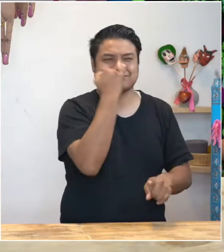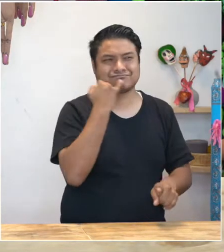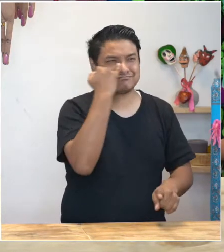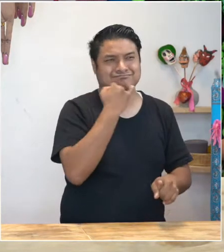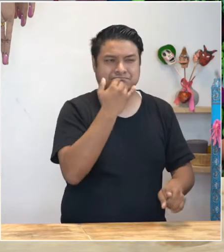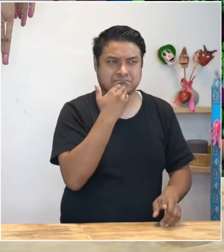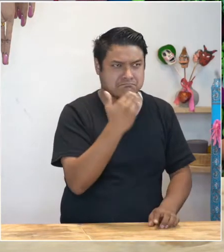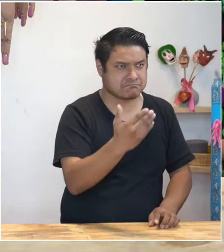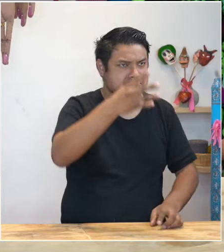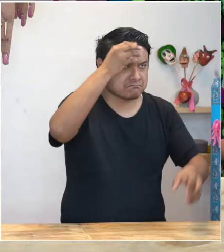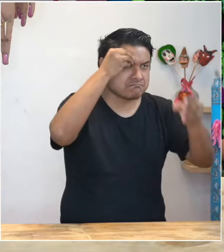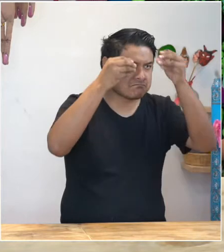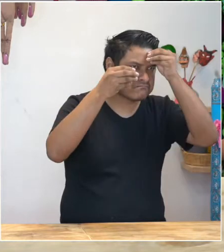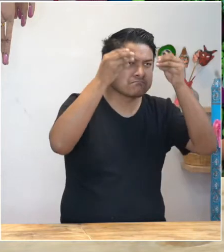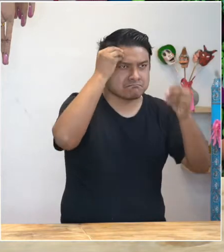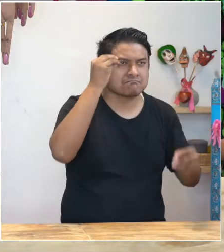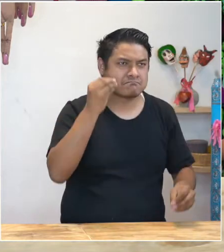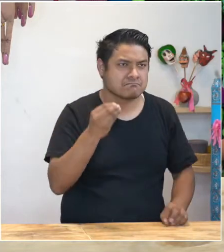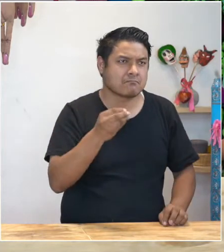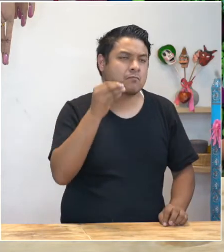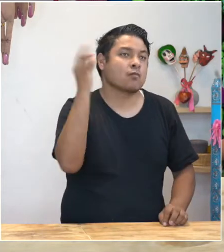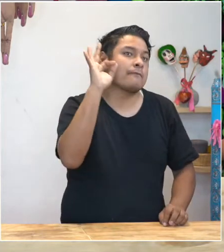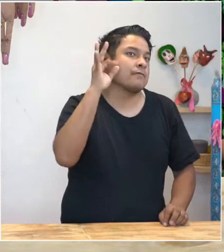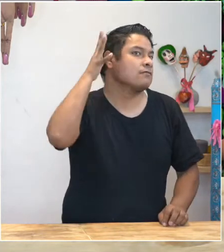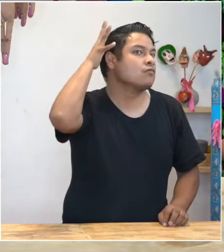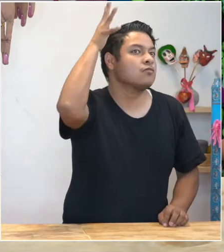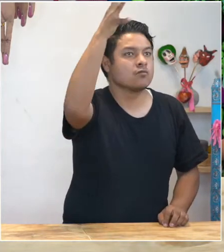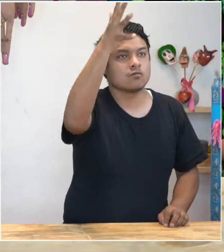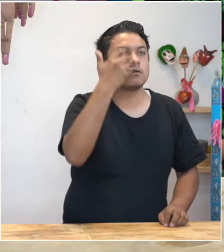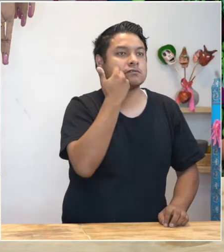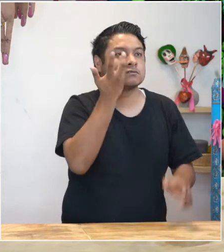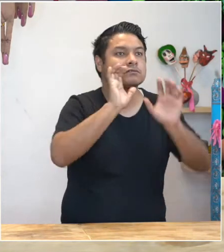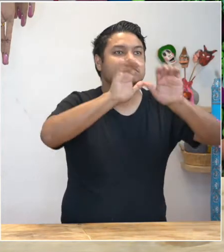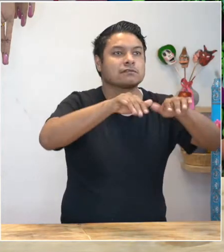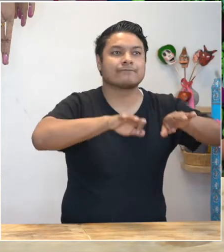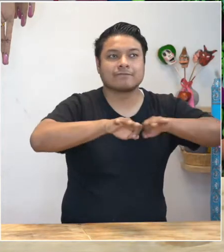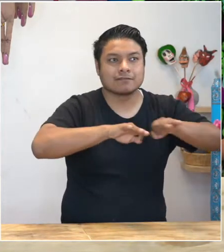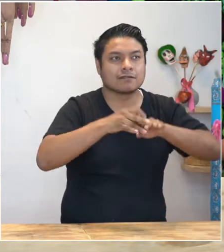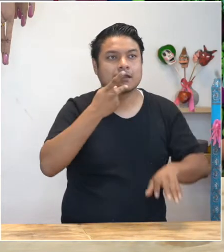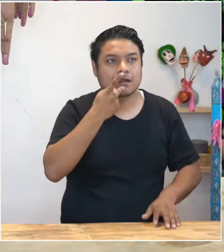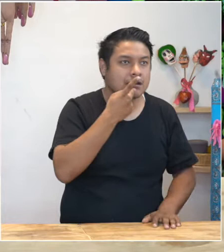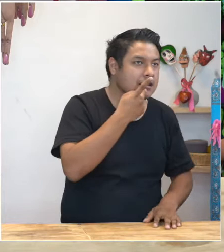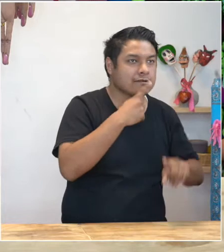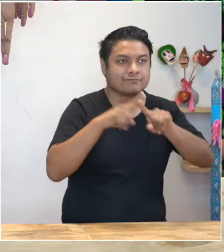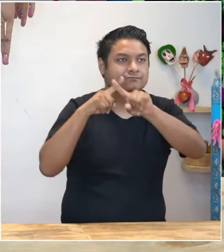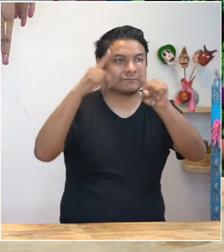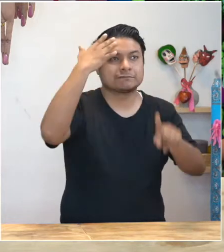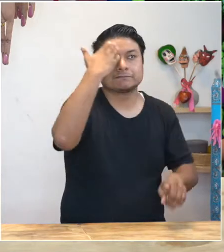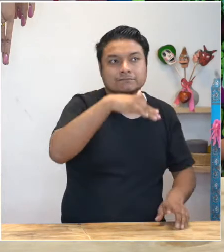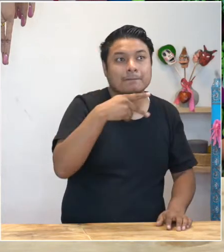también ponernos a pensar que aquí en nuestro San Miguel, aquí en nuestra ciudad, hay personas que